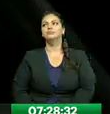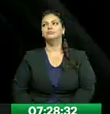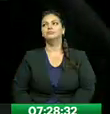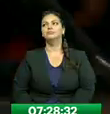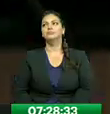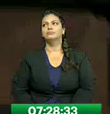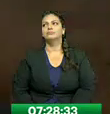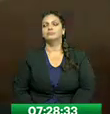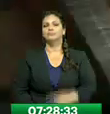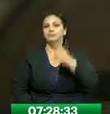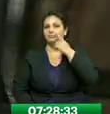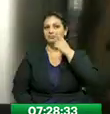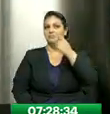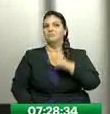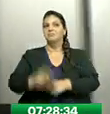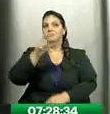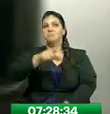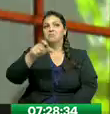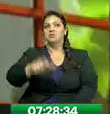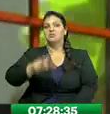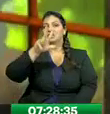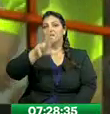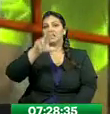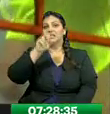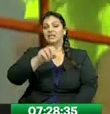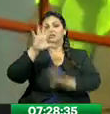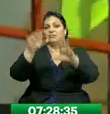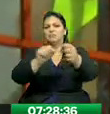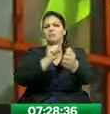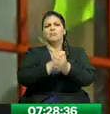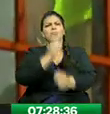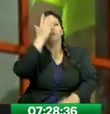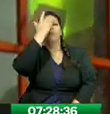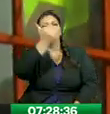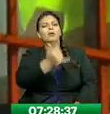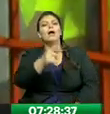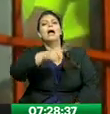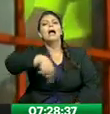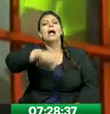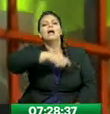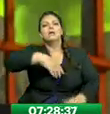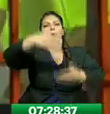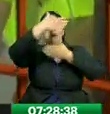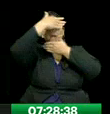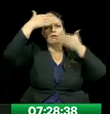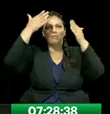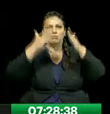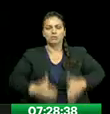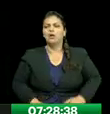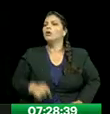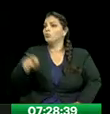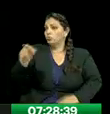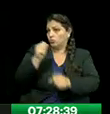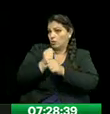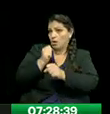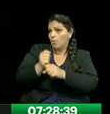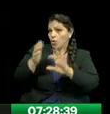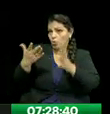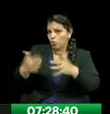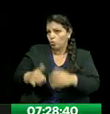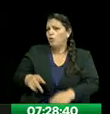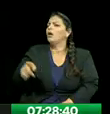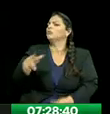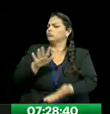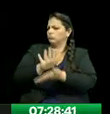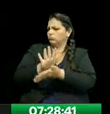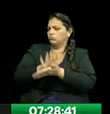Más de 30 personas fueron detenidas por ofertar puestos de trabajo en el sector público a cambio de